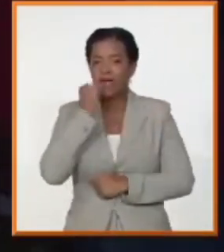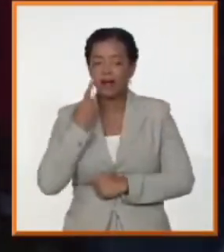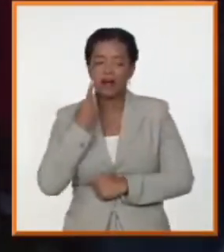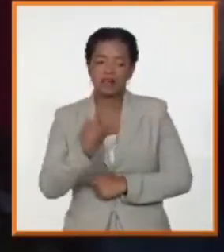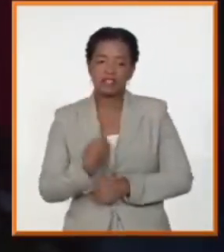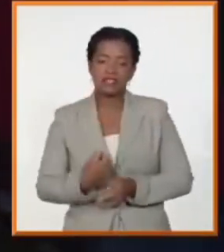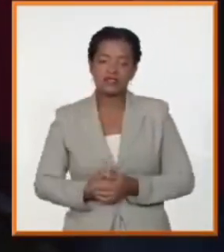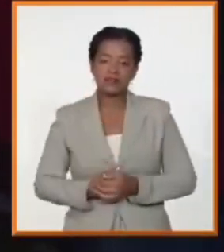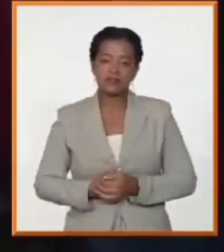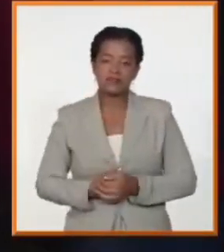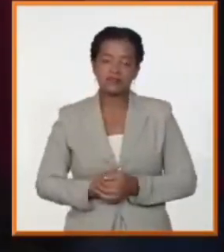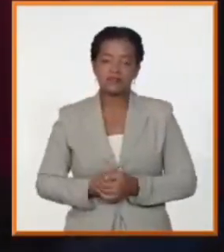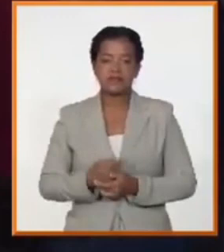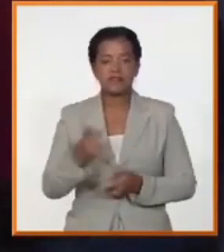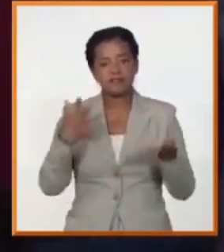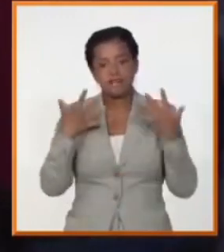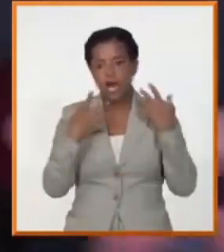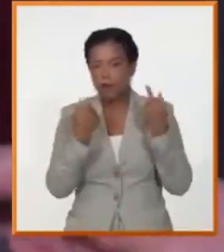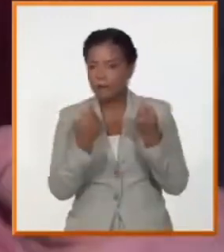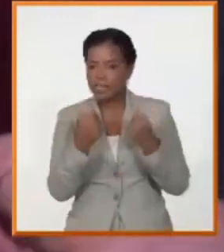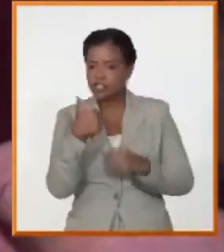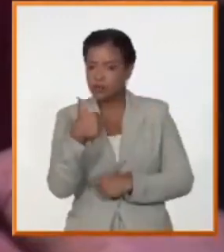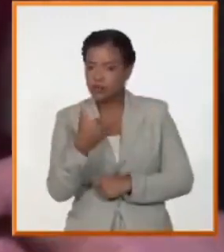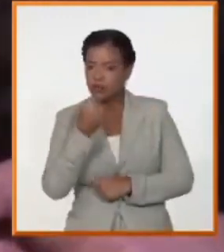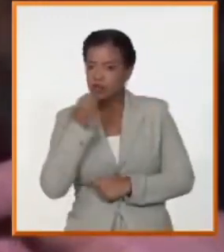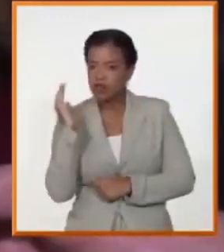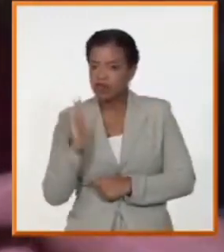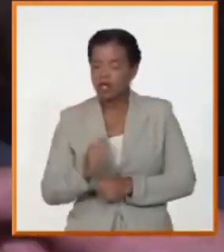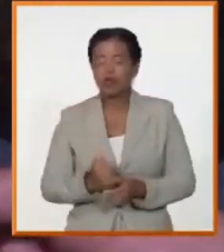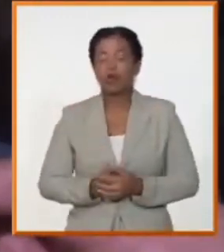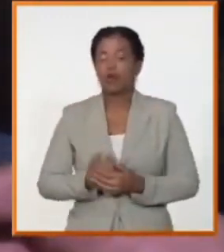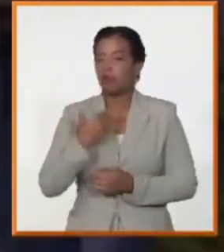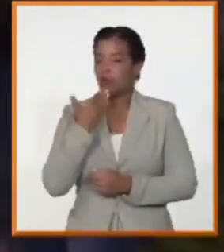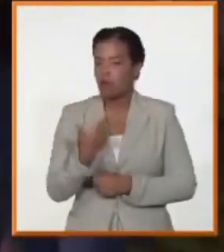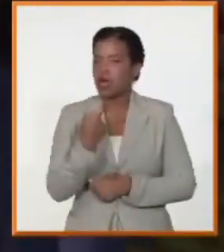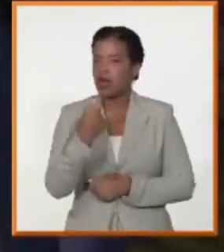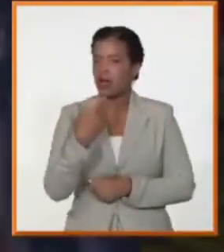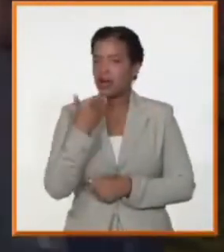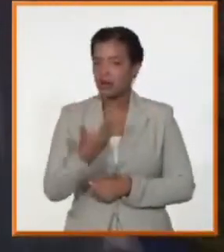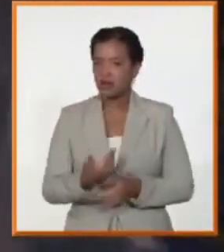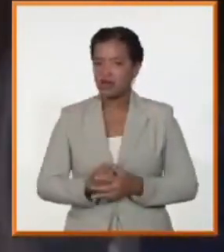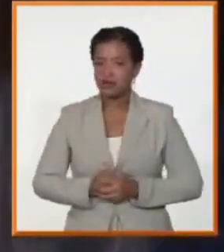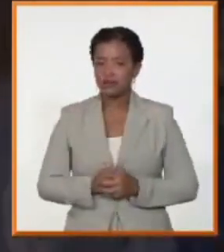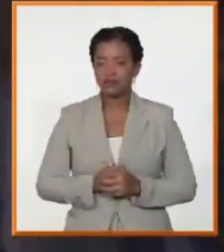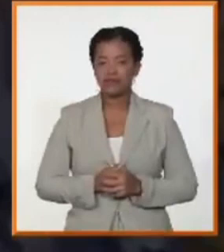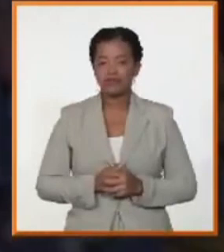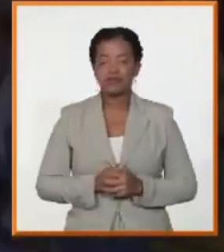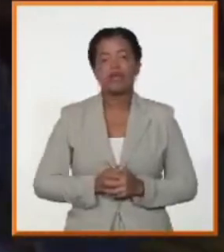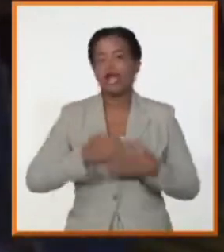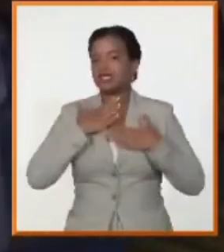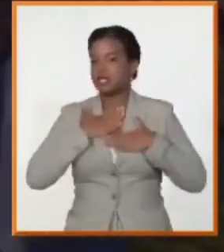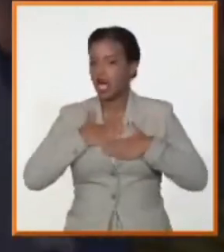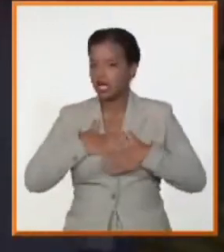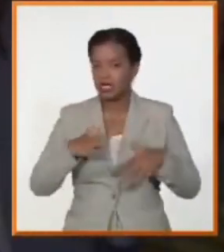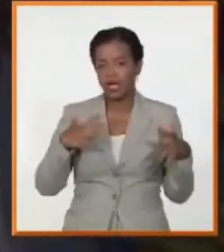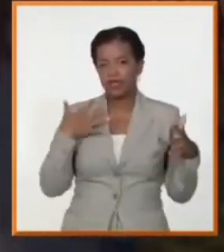se están dando por el verano? ¿Tienen precios asequibles? ¿Se puede venir? Están buenísimas, están bastante buenas. Está muy buena, muy tranquila